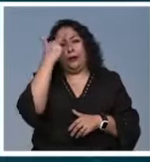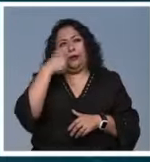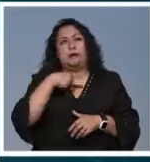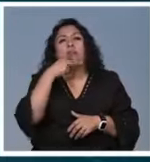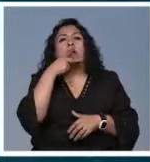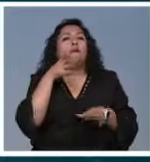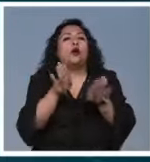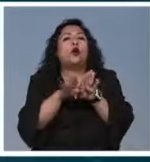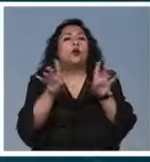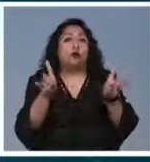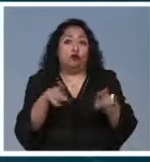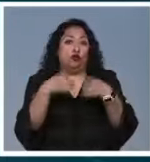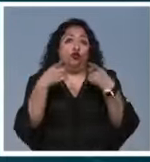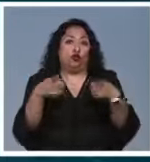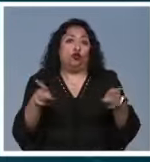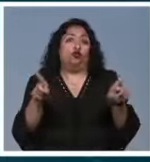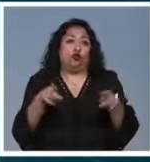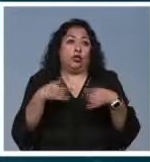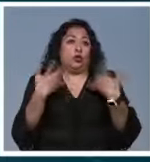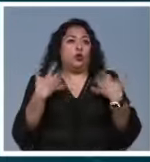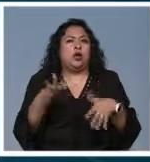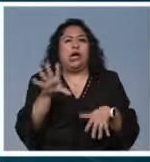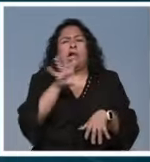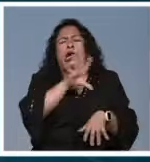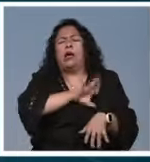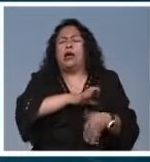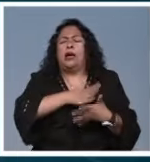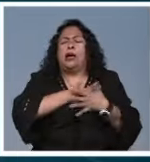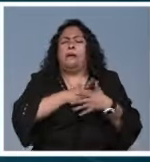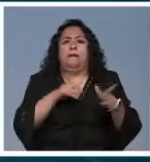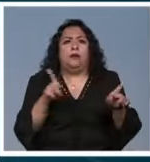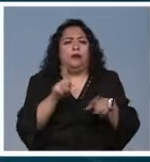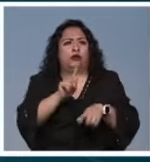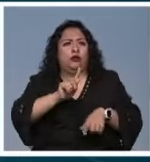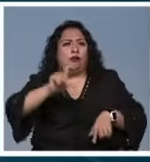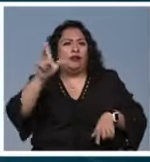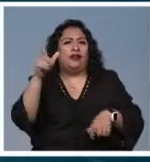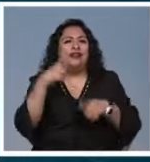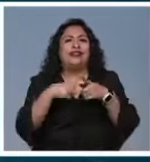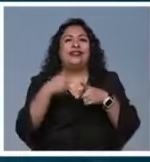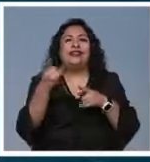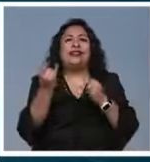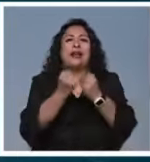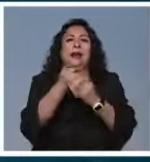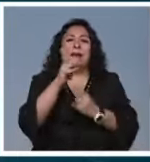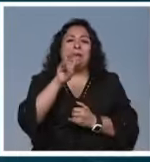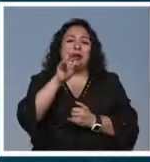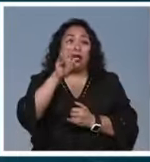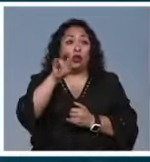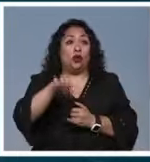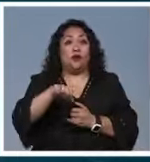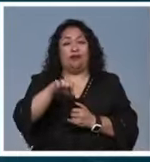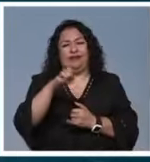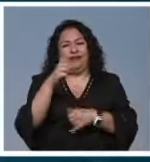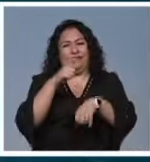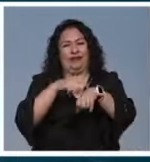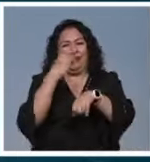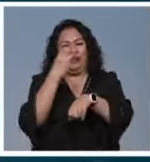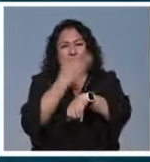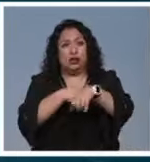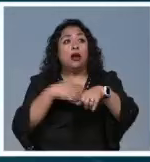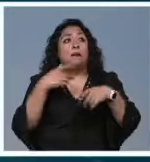la música, que era pues, un melómano profesional, como decía Carlos Prieto. Desde las 3 de la tarde la gente comenzó